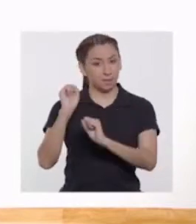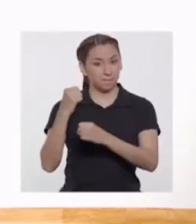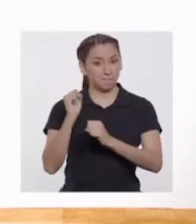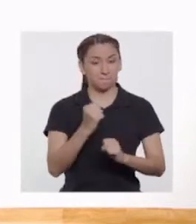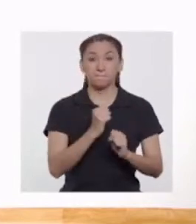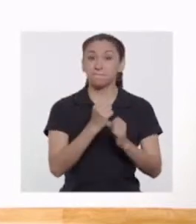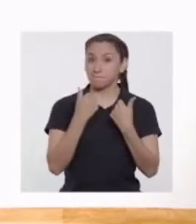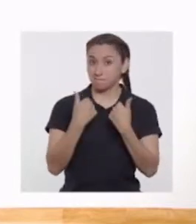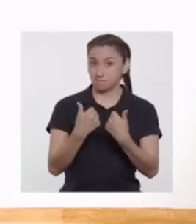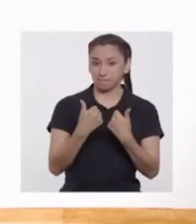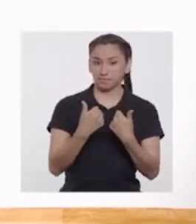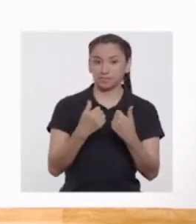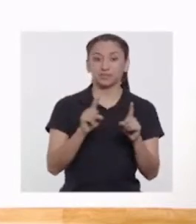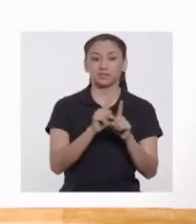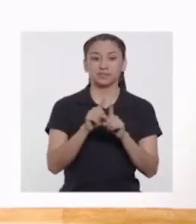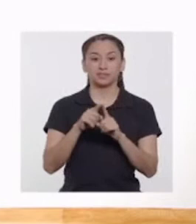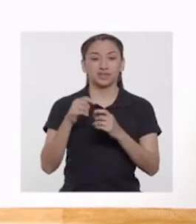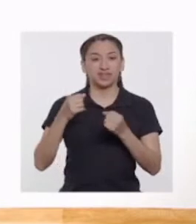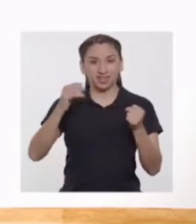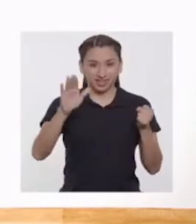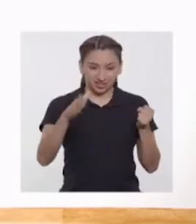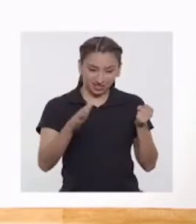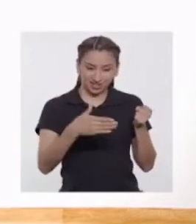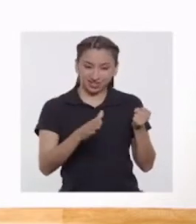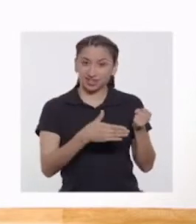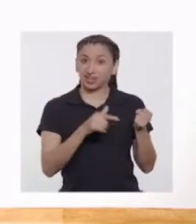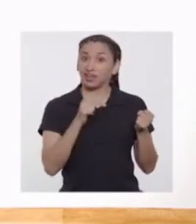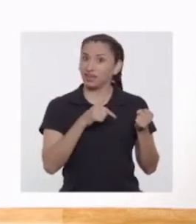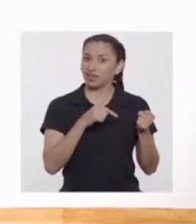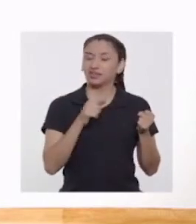barre muy bien. Y de mi recogedor, ni